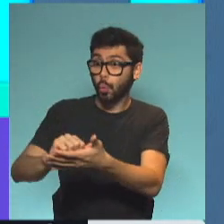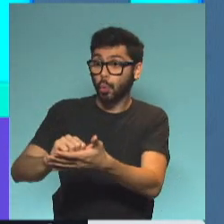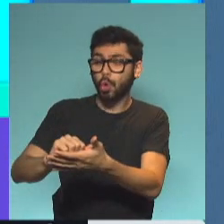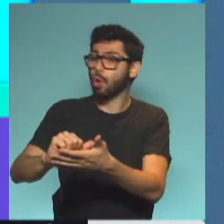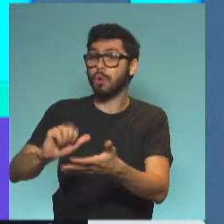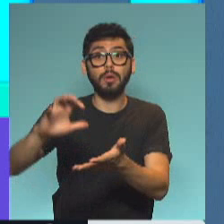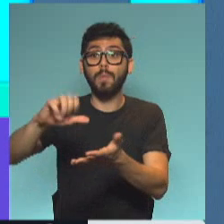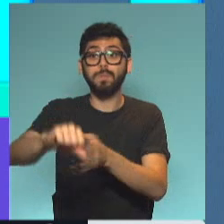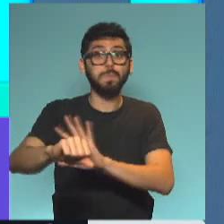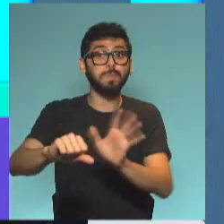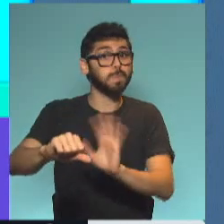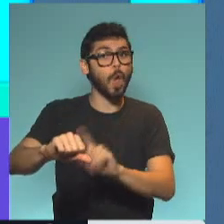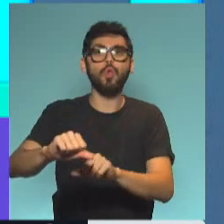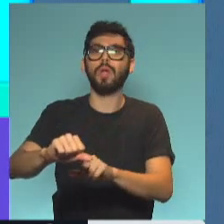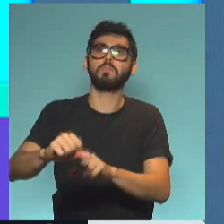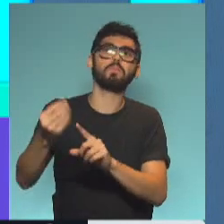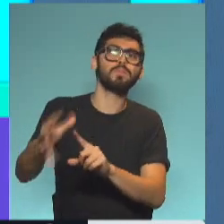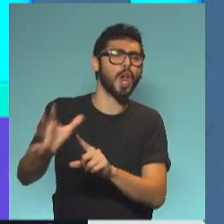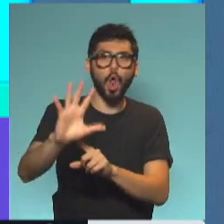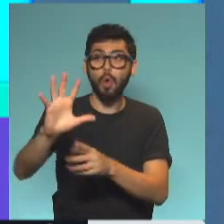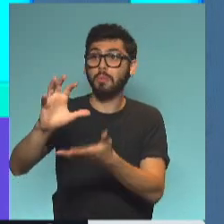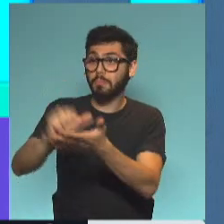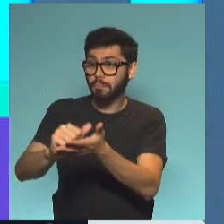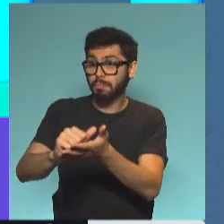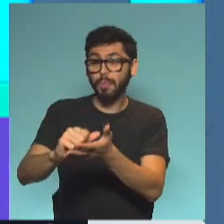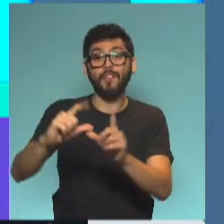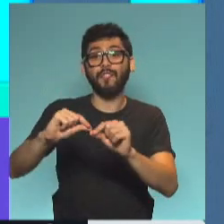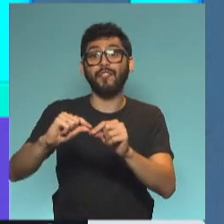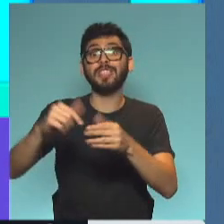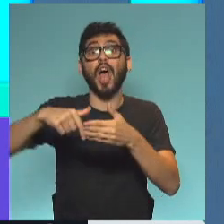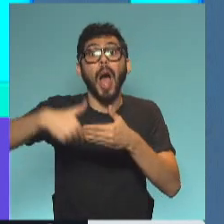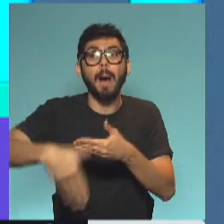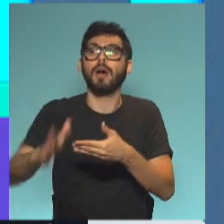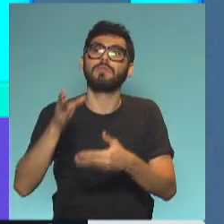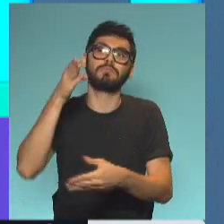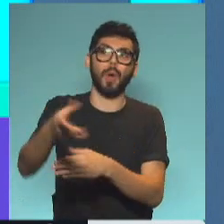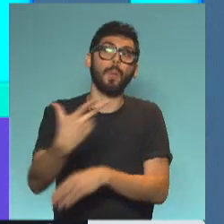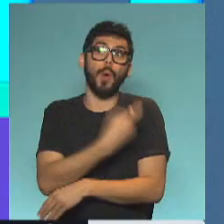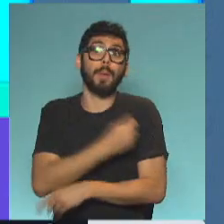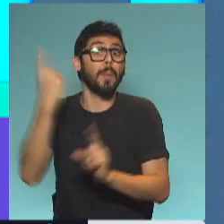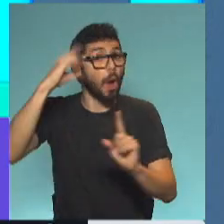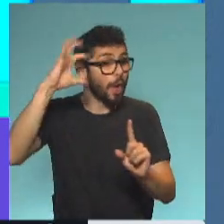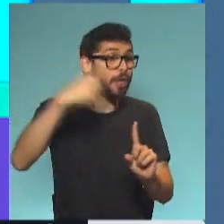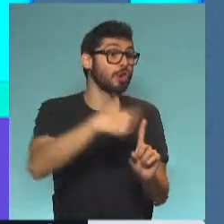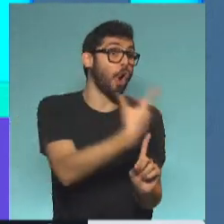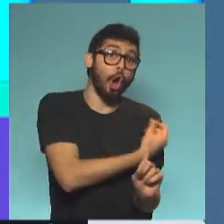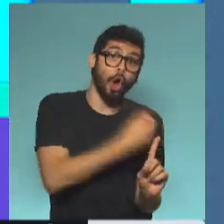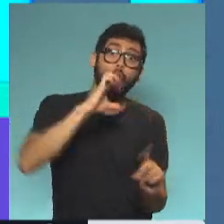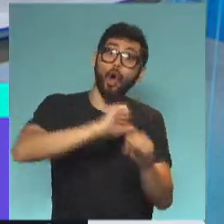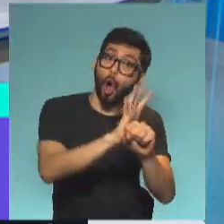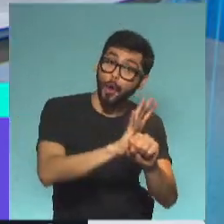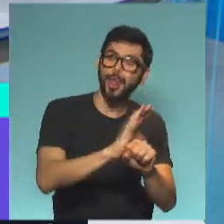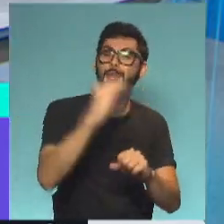turno no vence y se pueden vacunar en esa farmacia a partir de esa fecha siempre 15 días después de la vacunación contra el comité dos